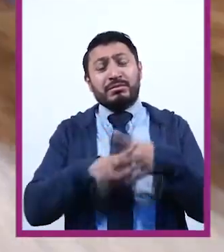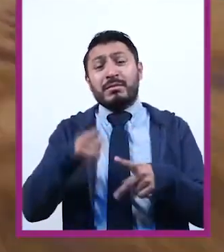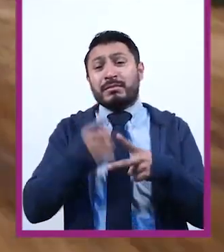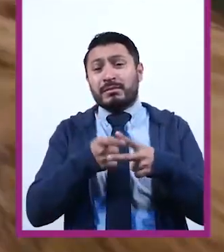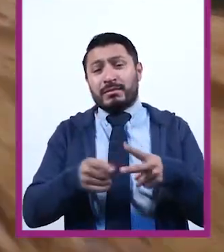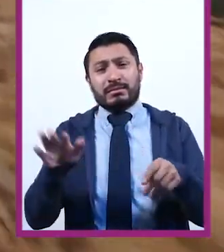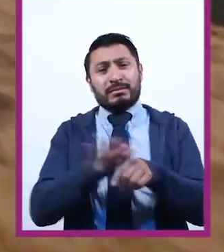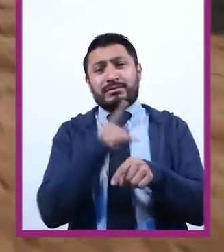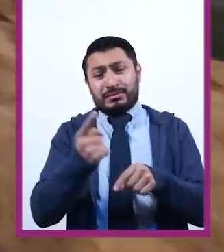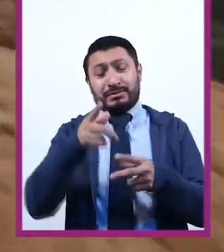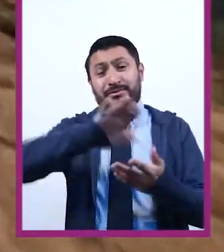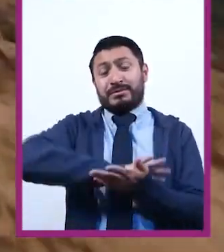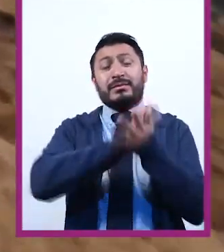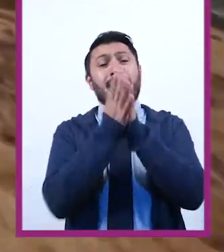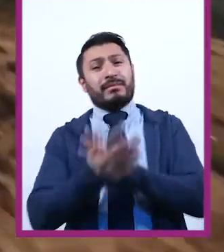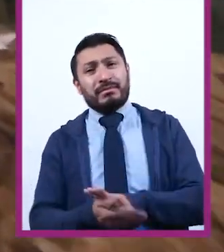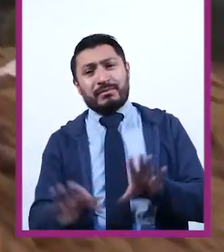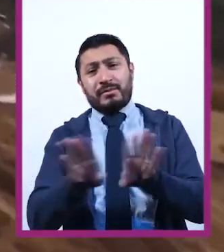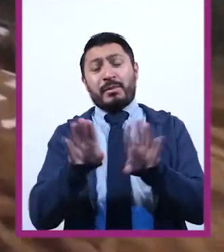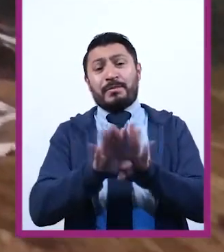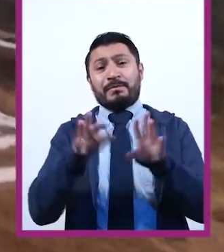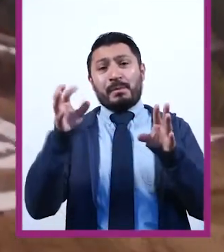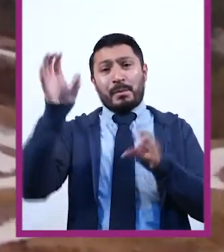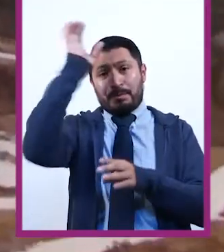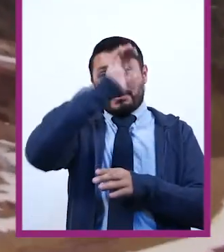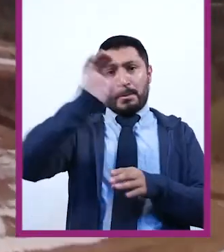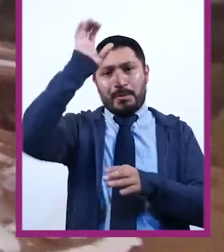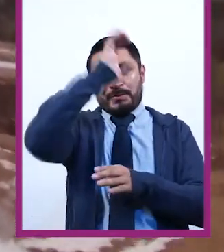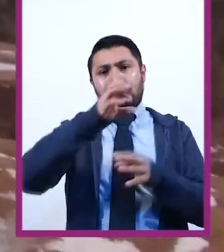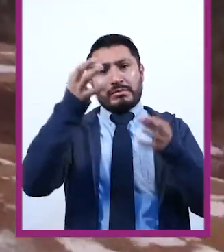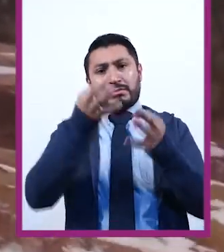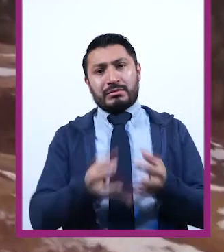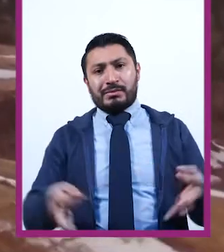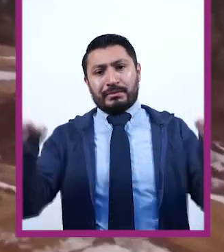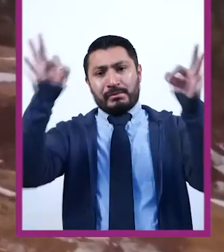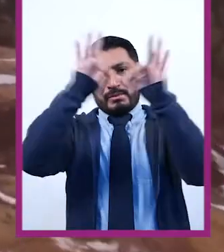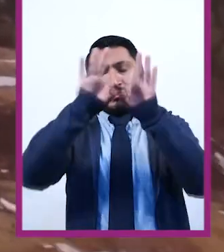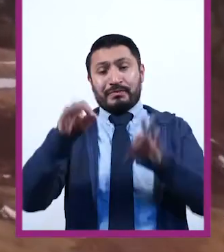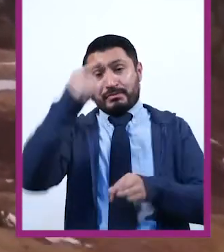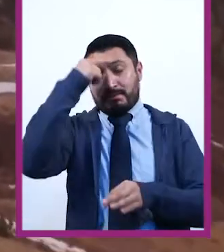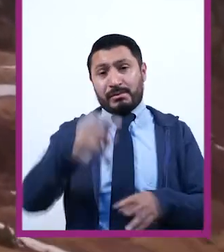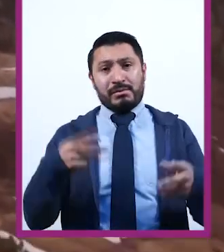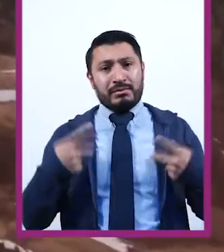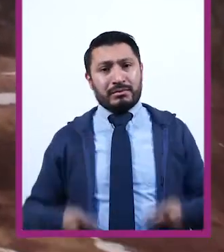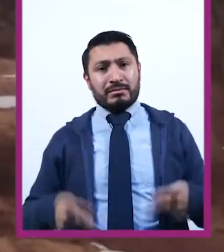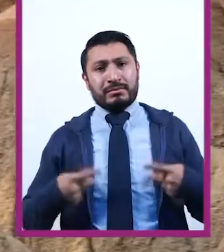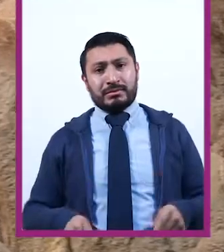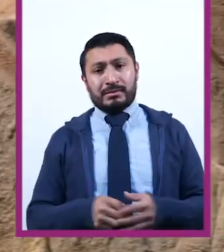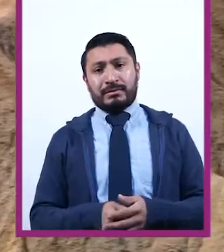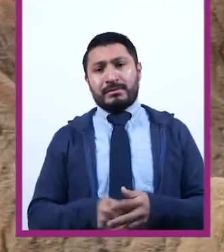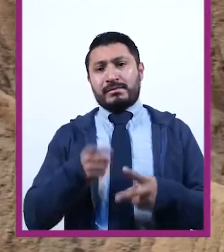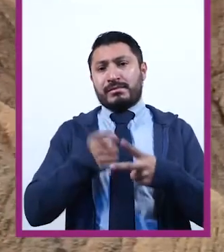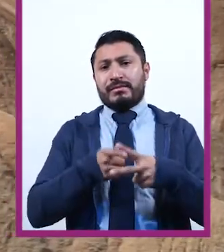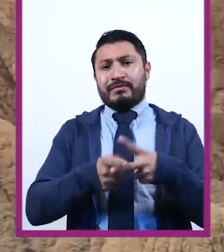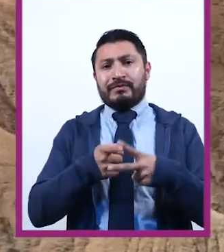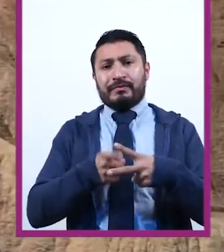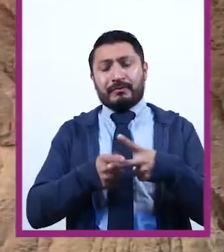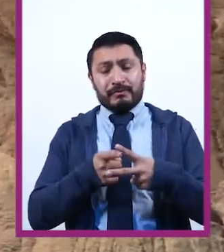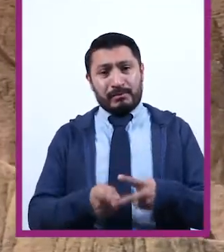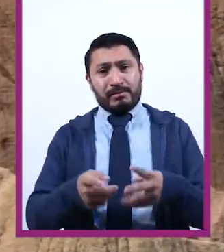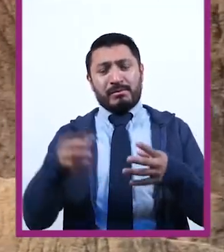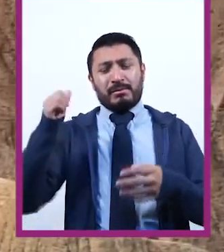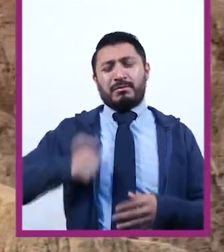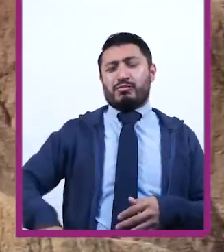matemáticas? ¿Y por qué éstas se convirtieron en una de las ciencias fundamentales de la humanidad? Las